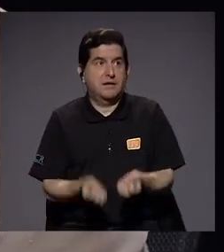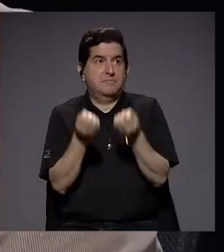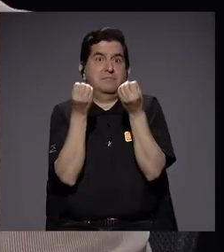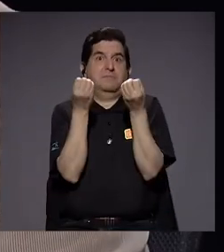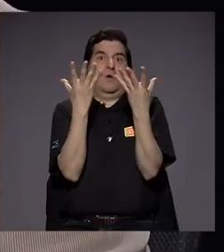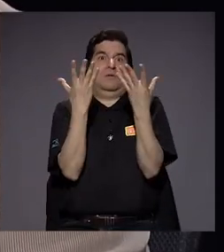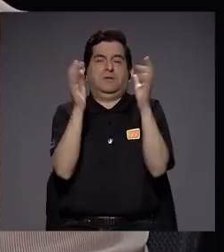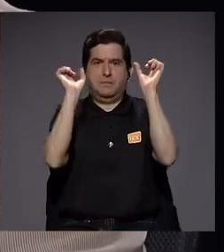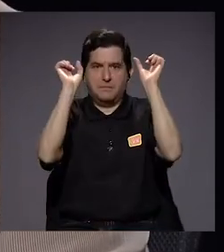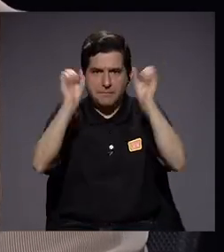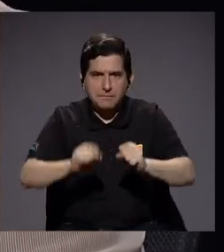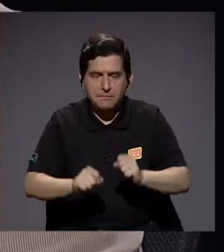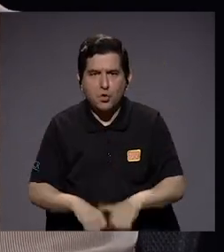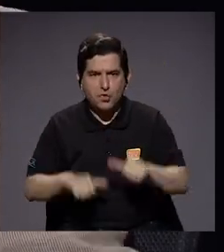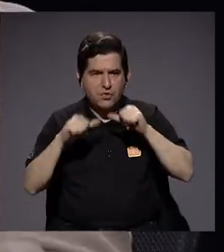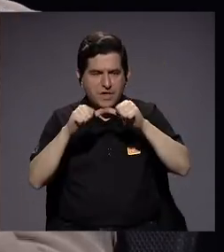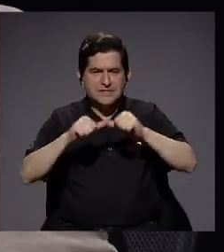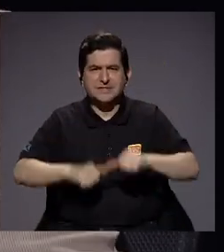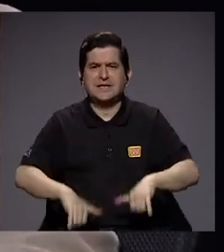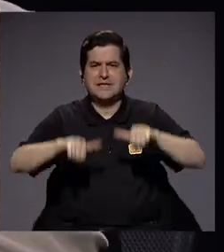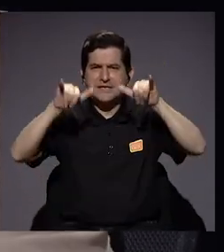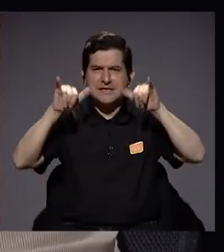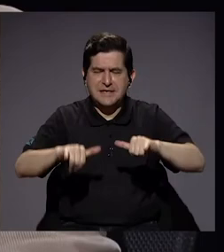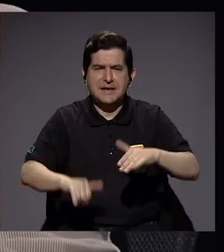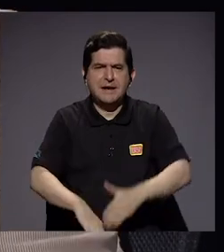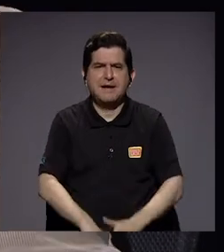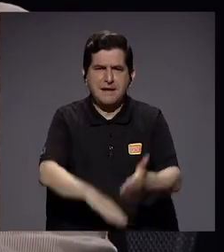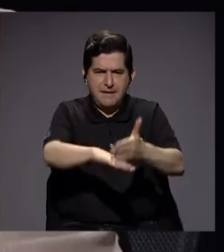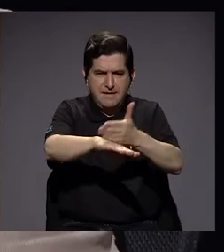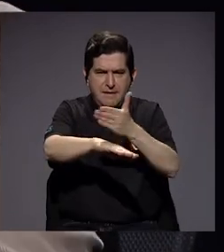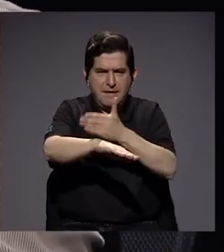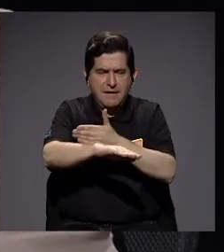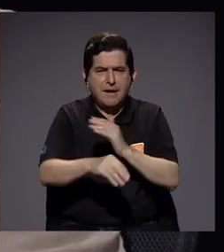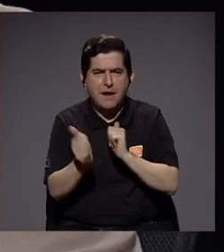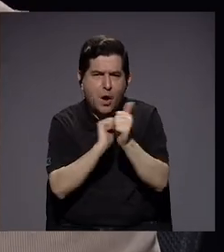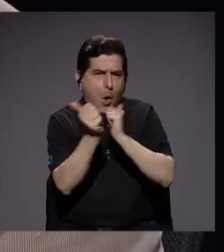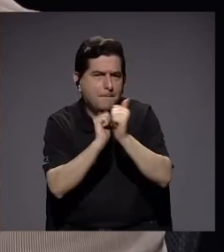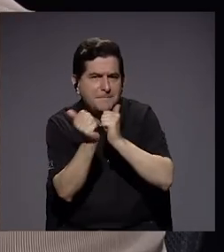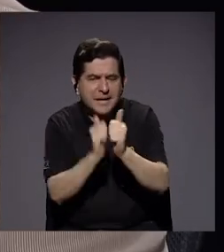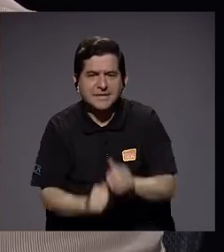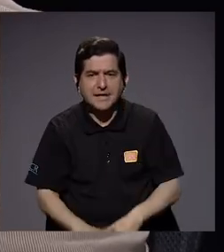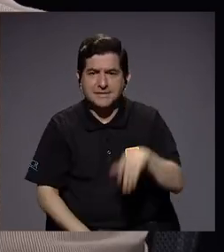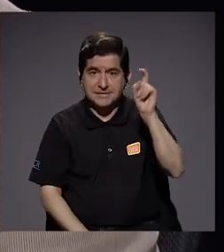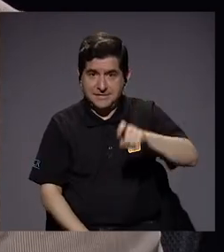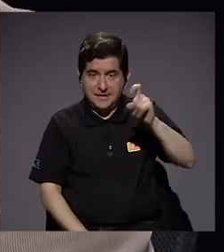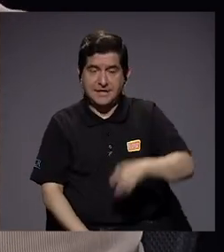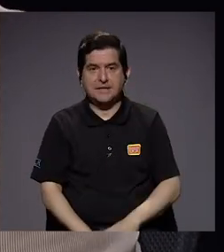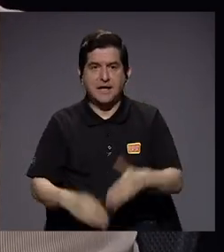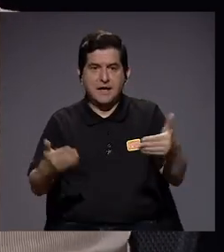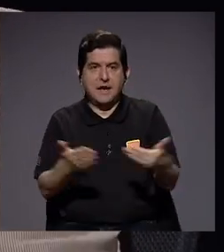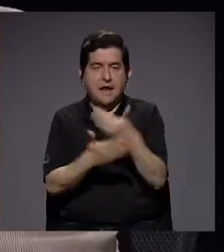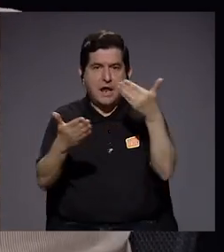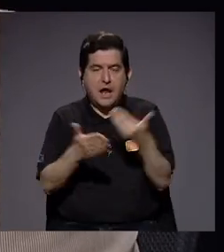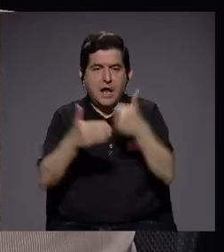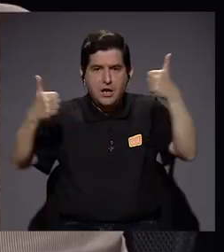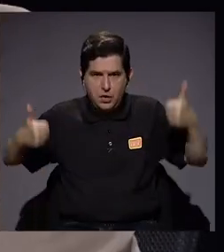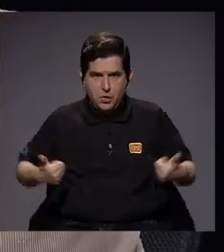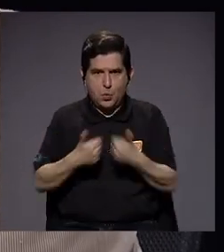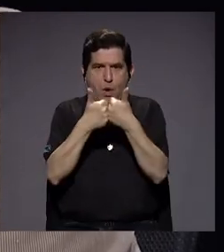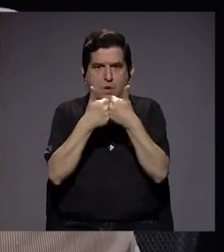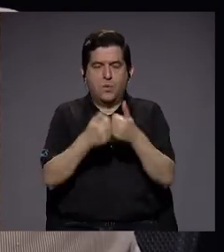de sobra, ¿verdad?, pueda seguir manteniendo y mejorando esa competitividad que requiere ante los nuevos